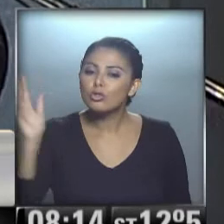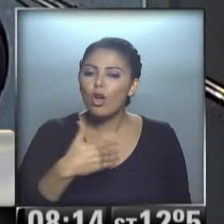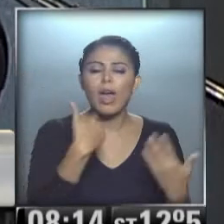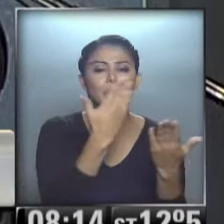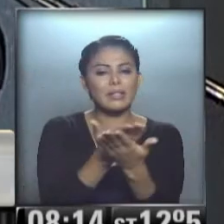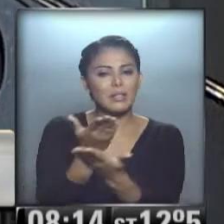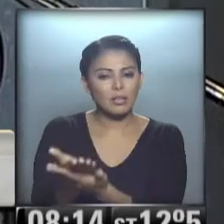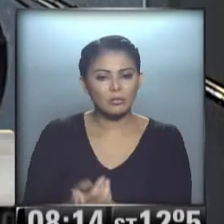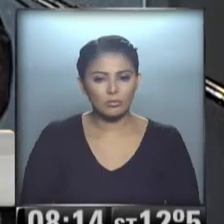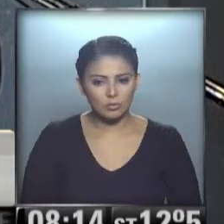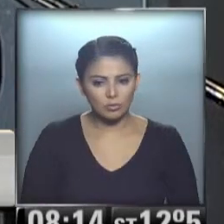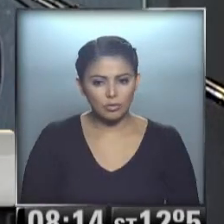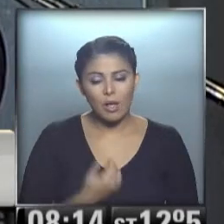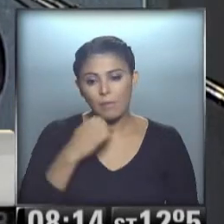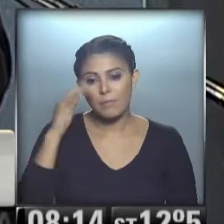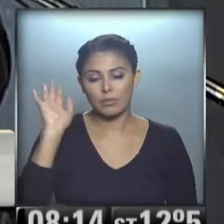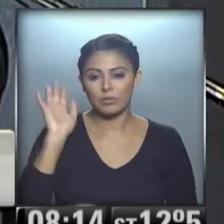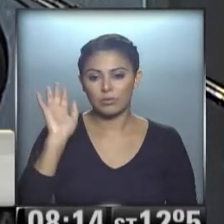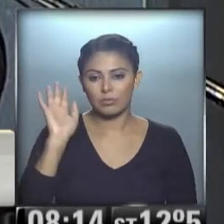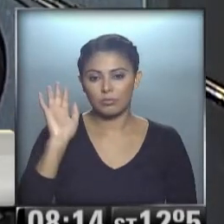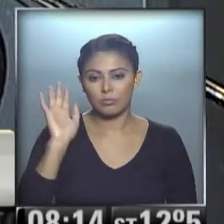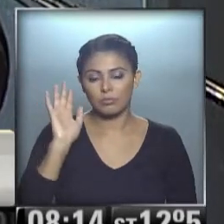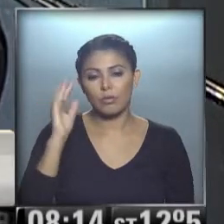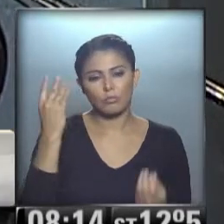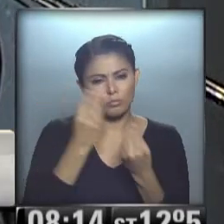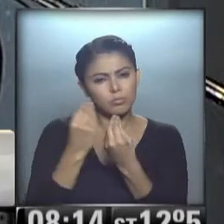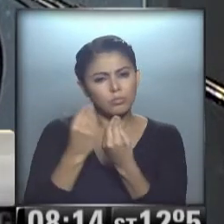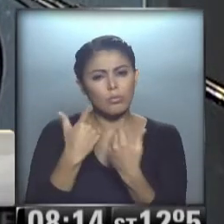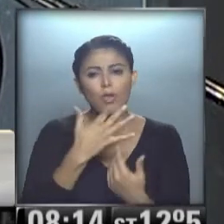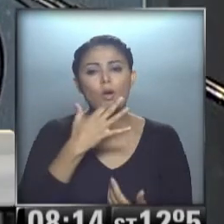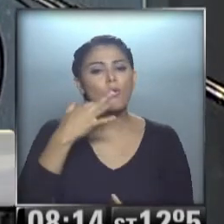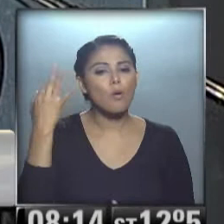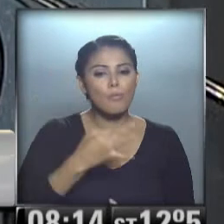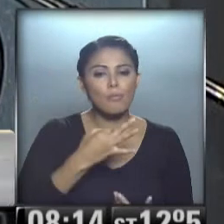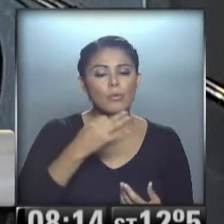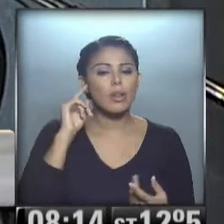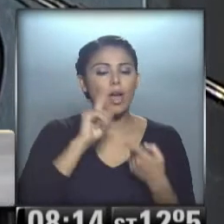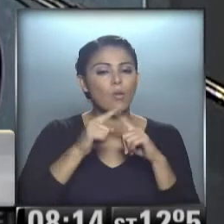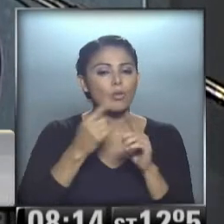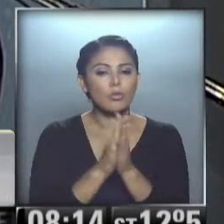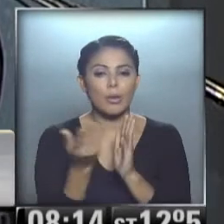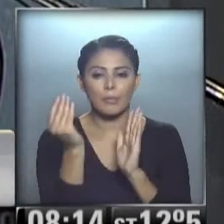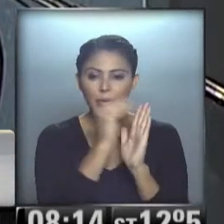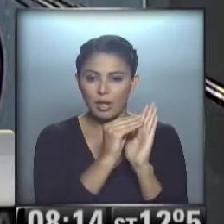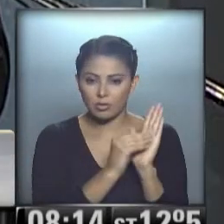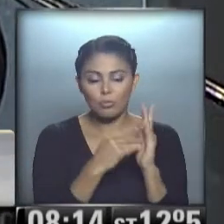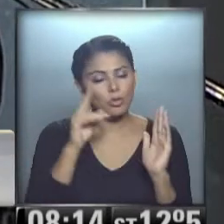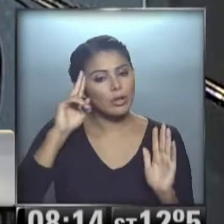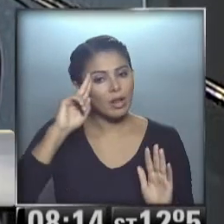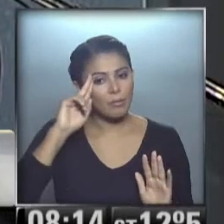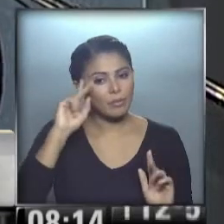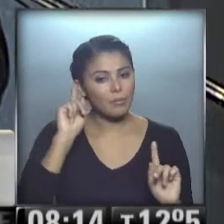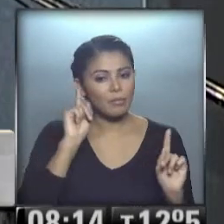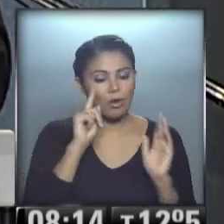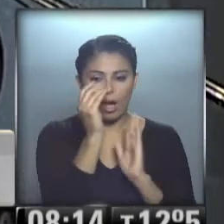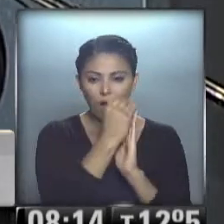presentaciones, en muchas efectivamente se han podido cumplir acuerdos de precios y en ese contexto se han respetado los